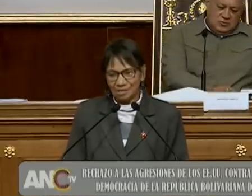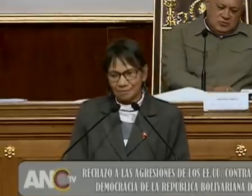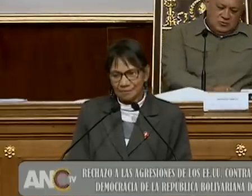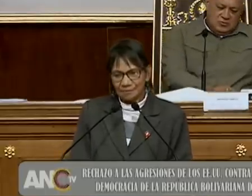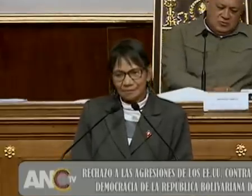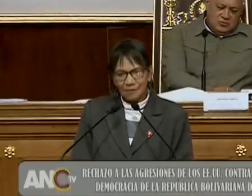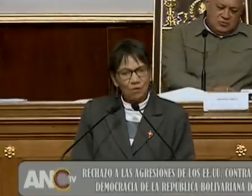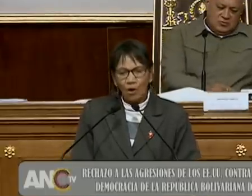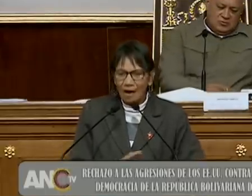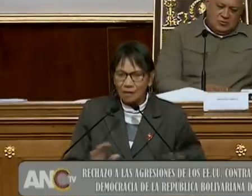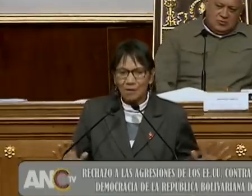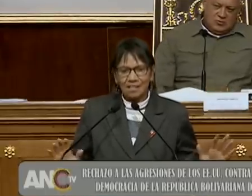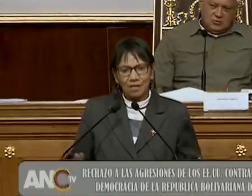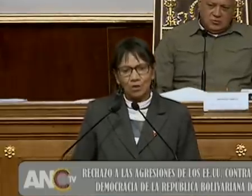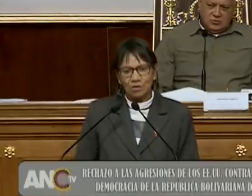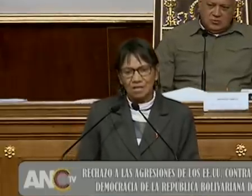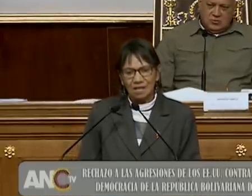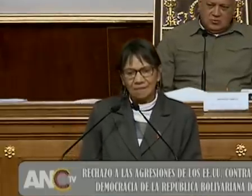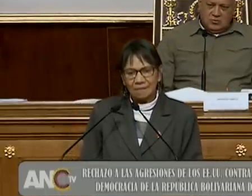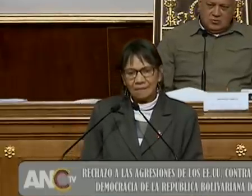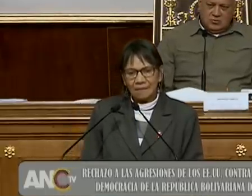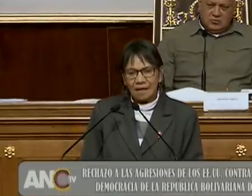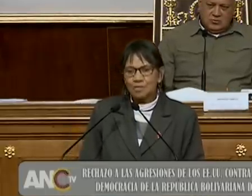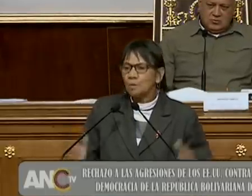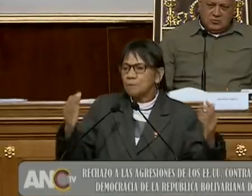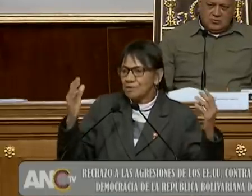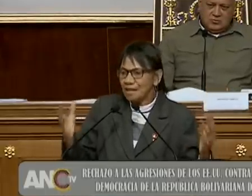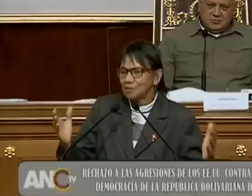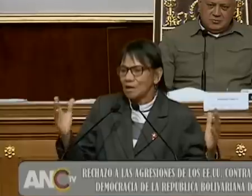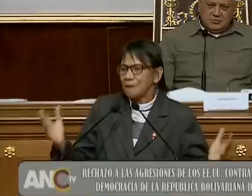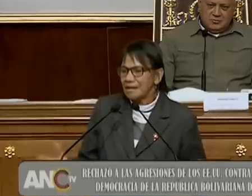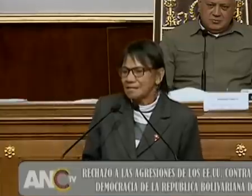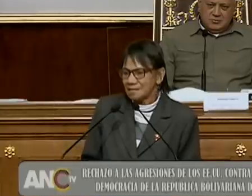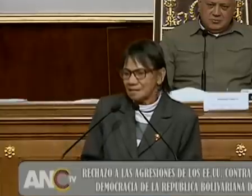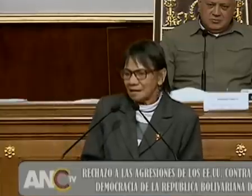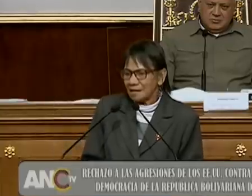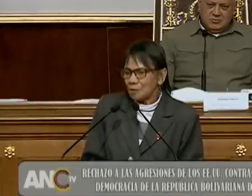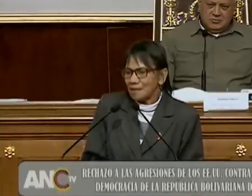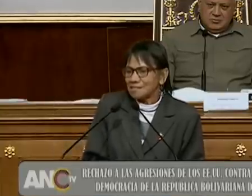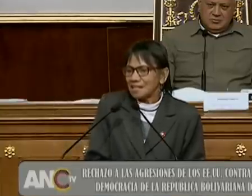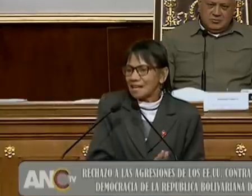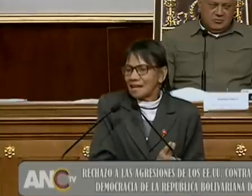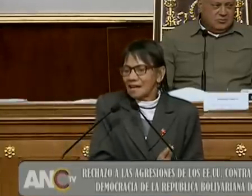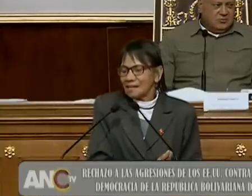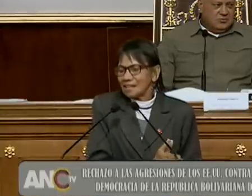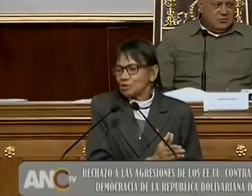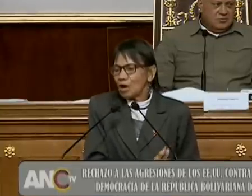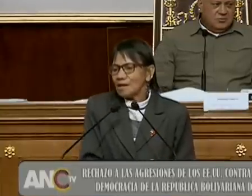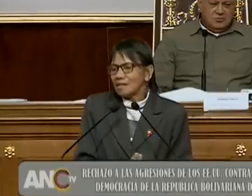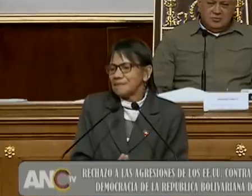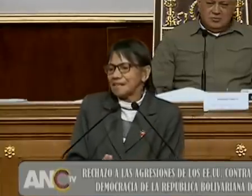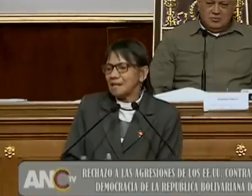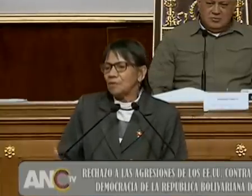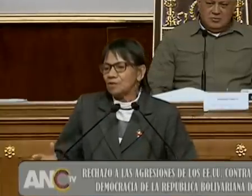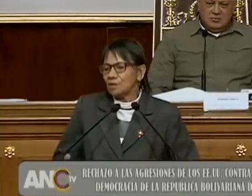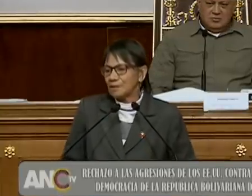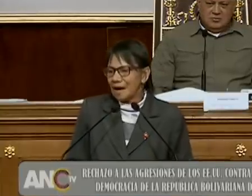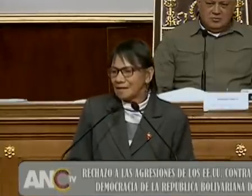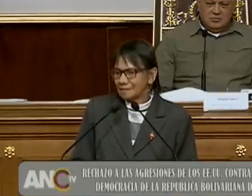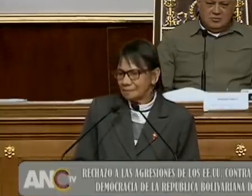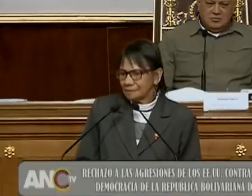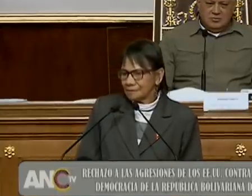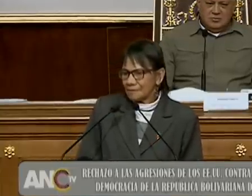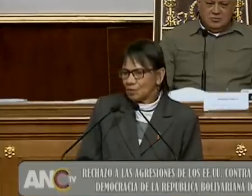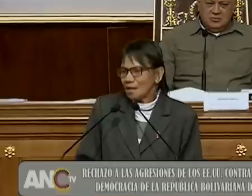cosa, no es cualquier cosa. Es un proyecto de país. Recuérdense que todo el capitalismo